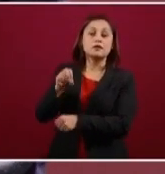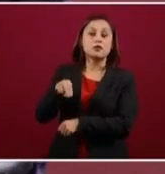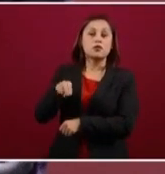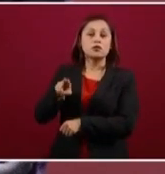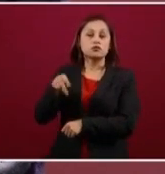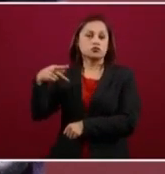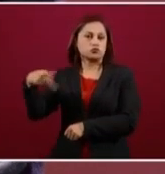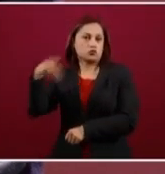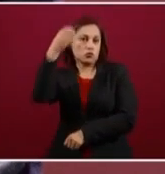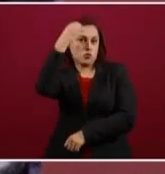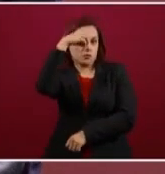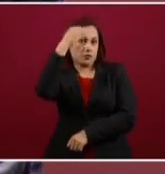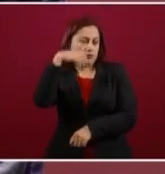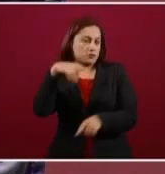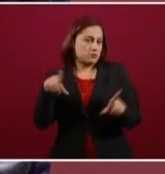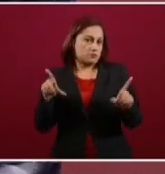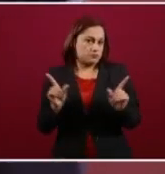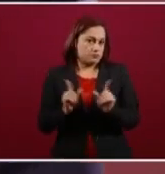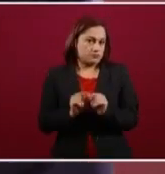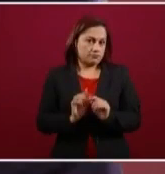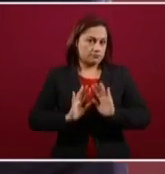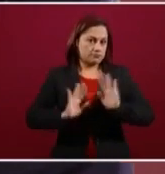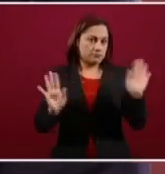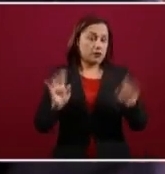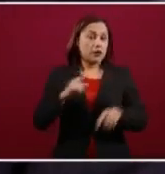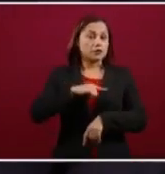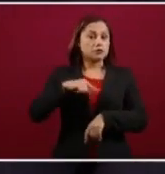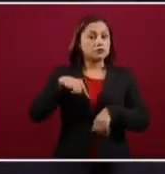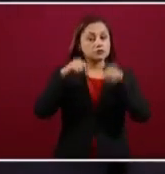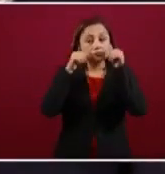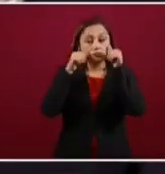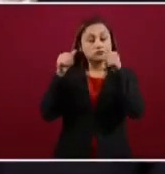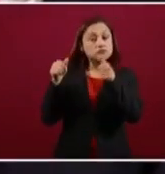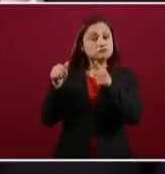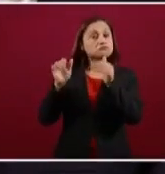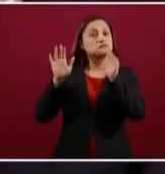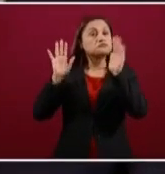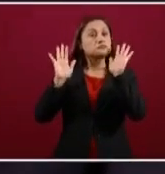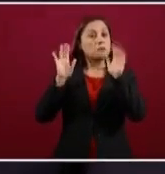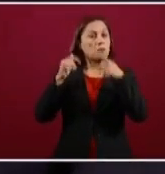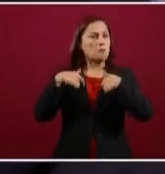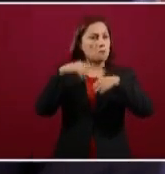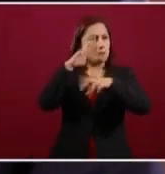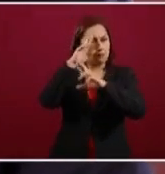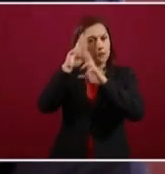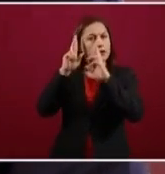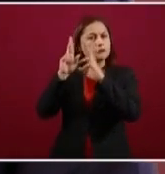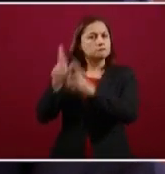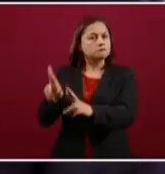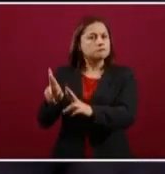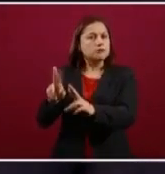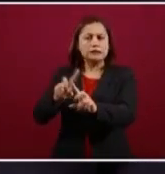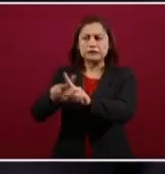y nosotros pues escuchamos y respetamos todas las opiniones, pero también